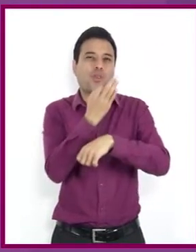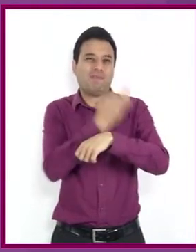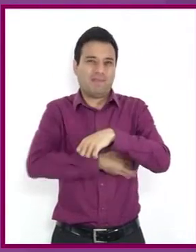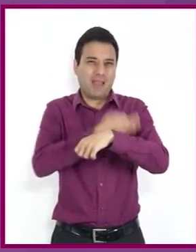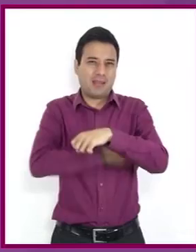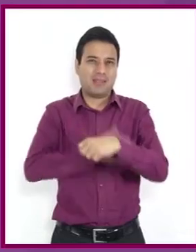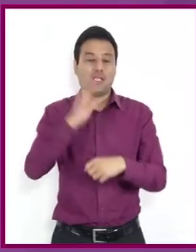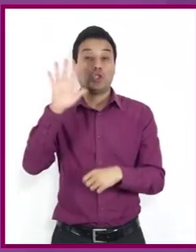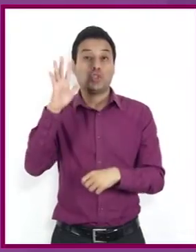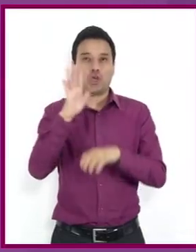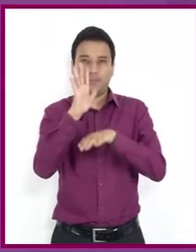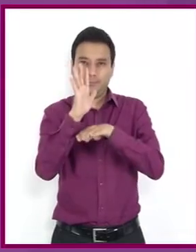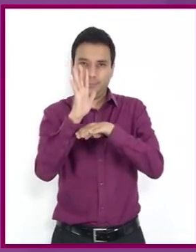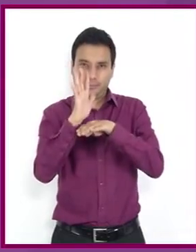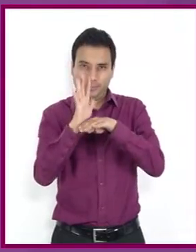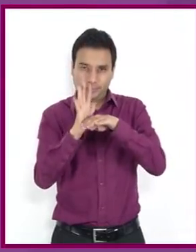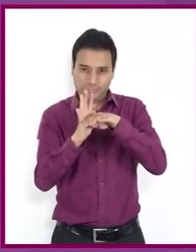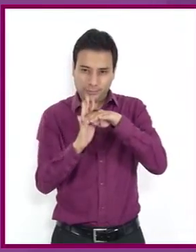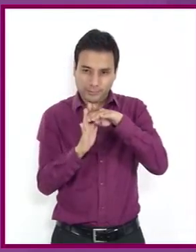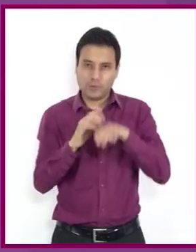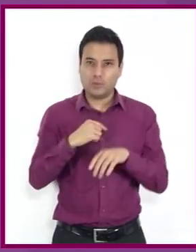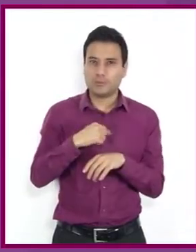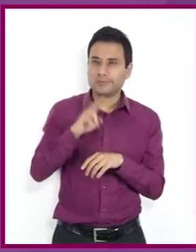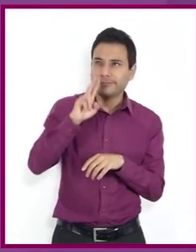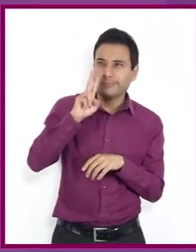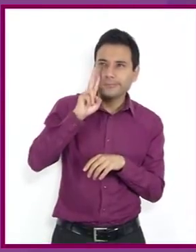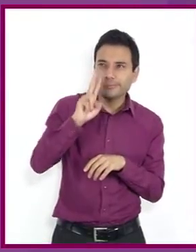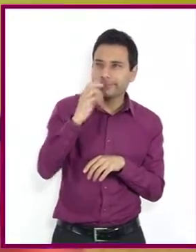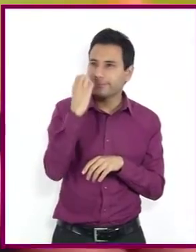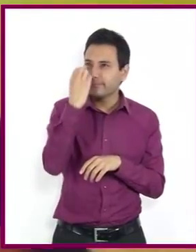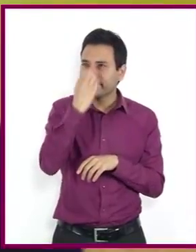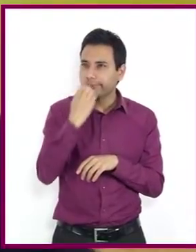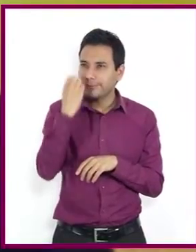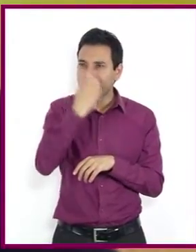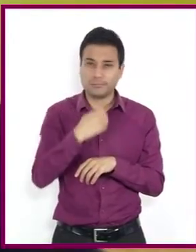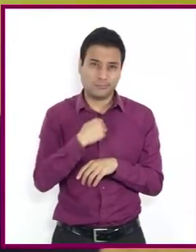la intensidad de la luminosidad solar se hacía soportable a la vista.